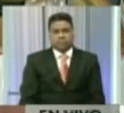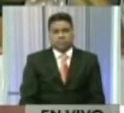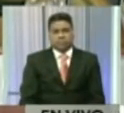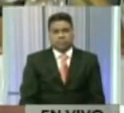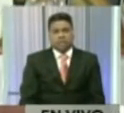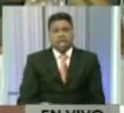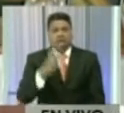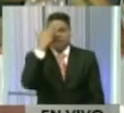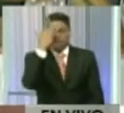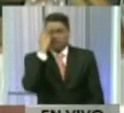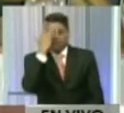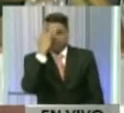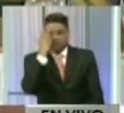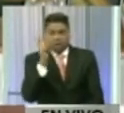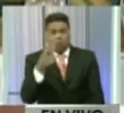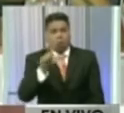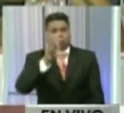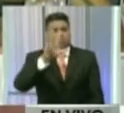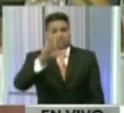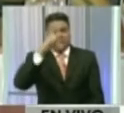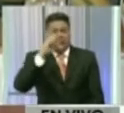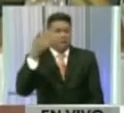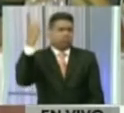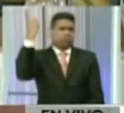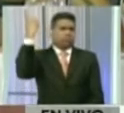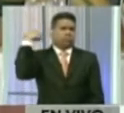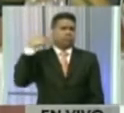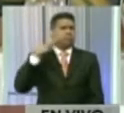En febrero de hace 3 años, nos ingresó